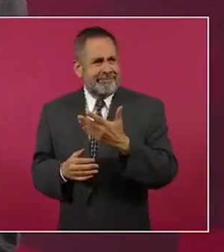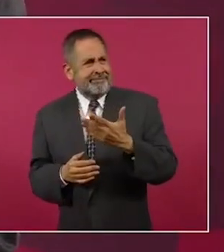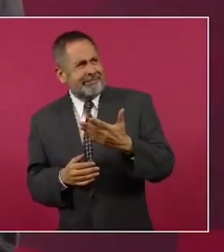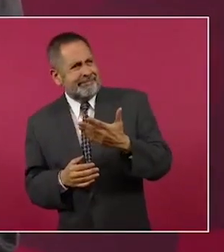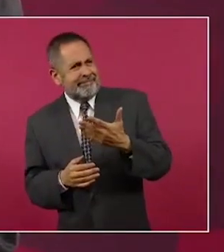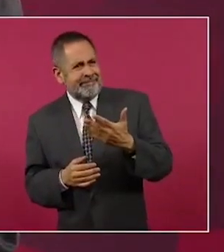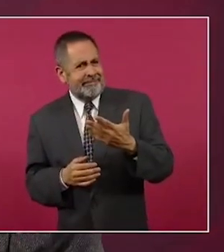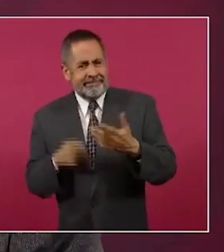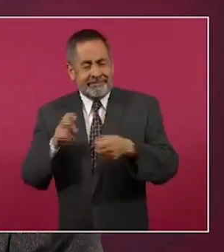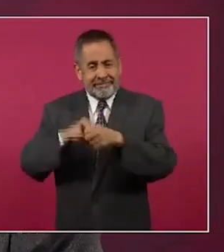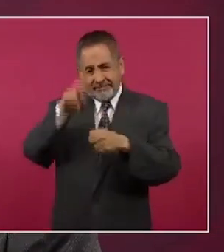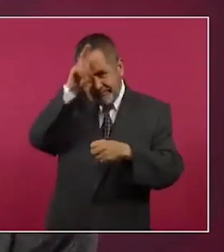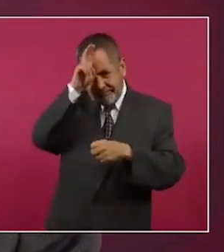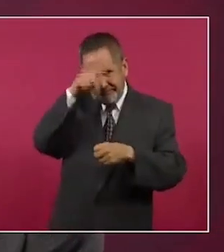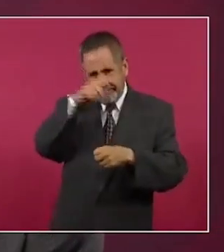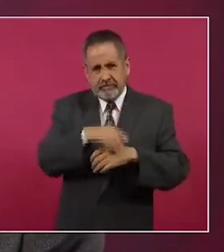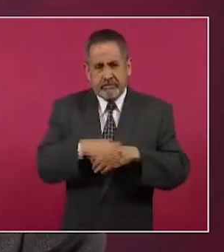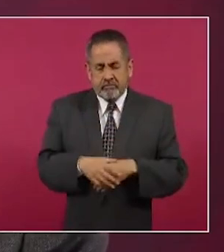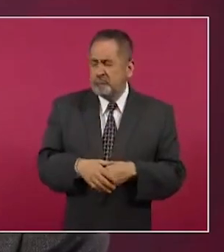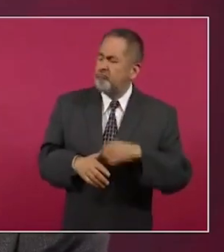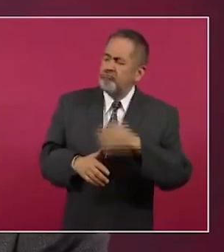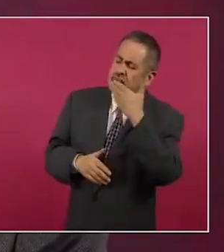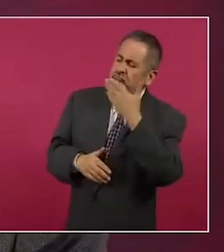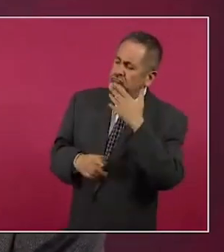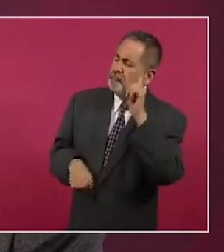en Perú, avalando